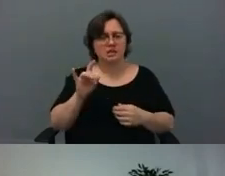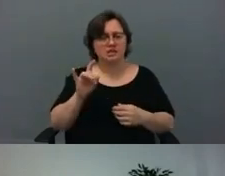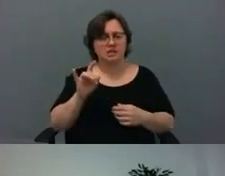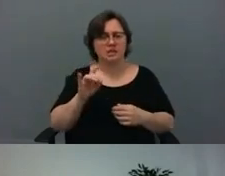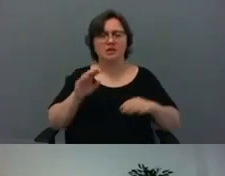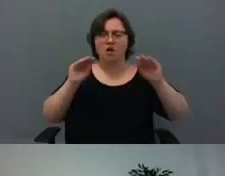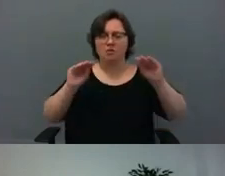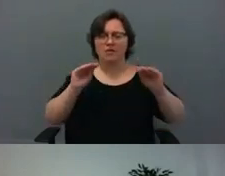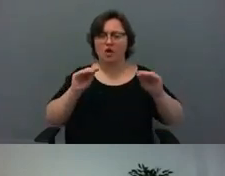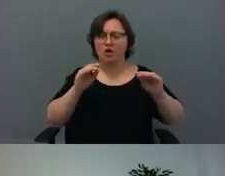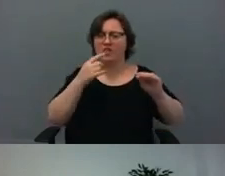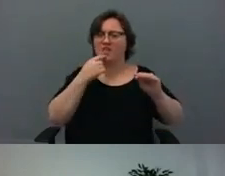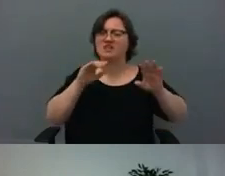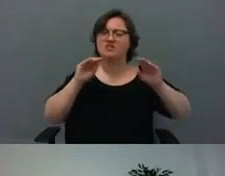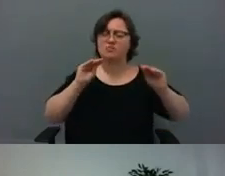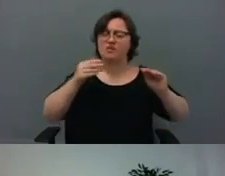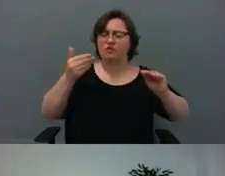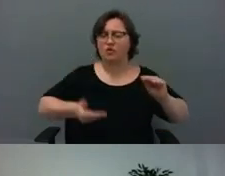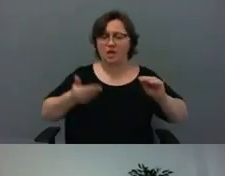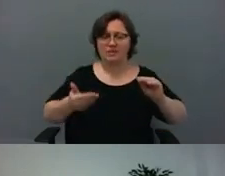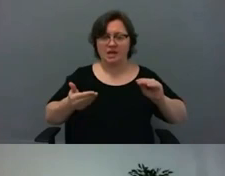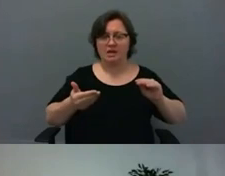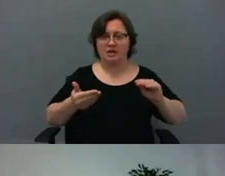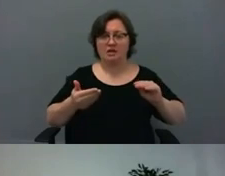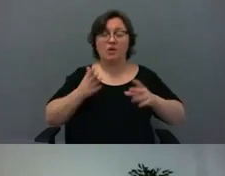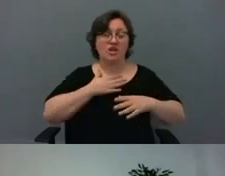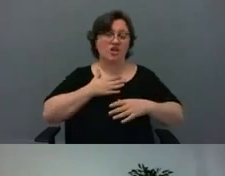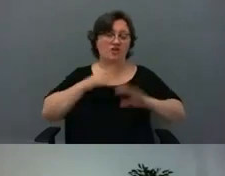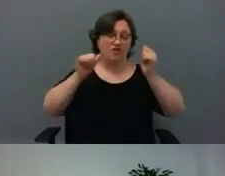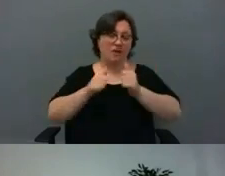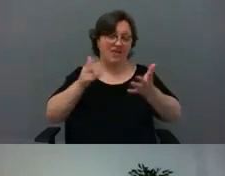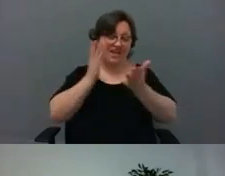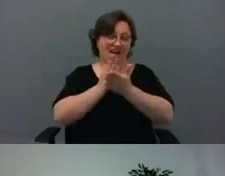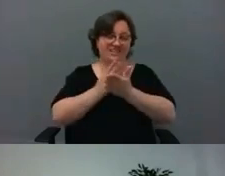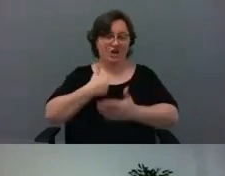formación. Ah, vale. Como yo la di la formación. Sí, bueno.